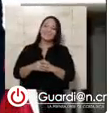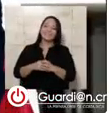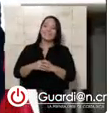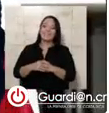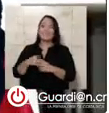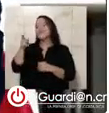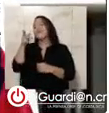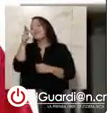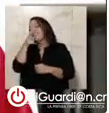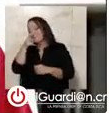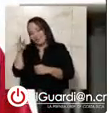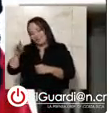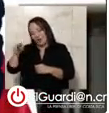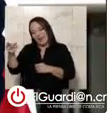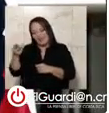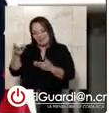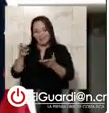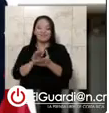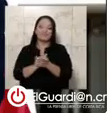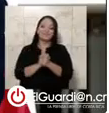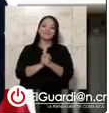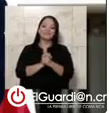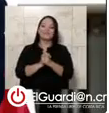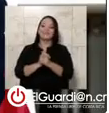Ese es un chiste entre colegas. Vea,